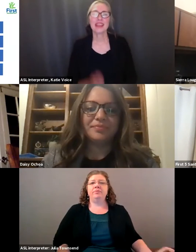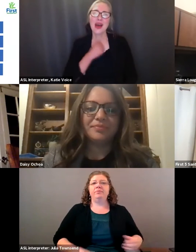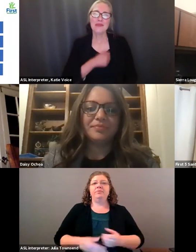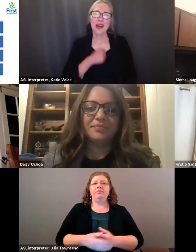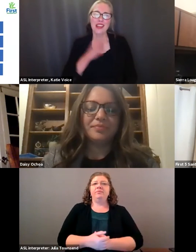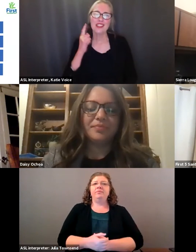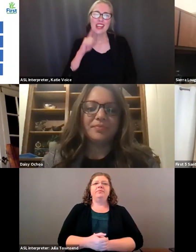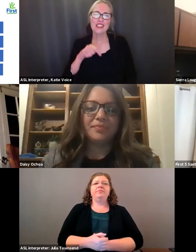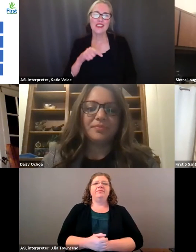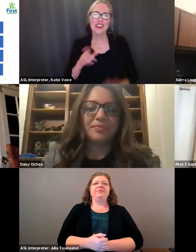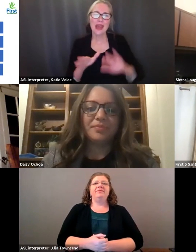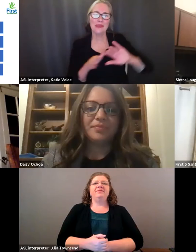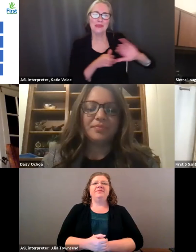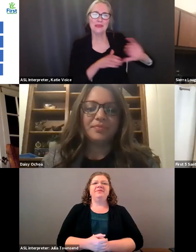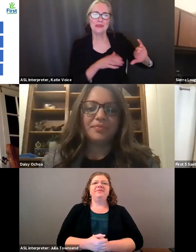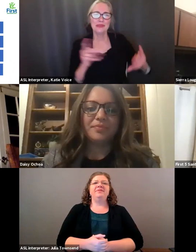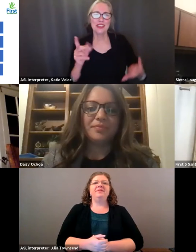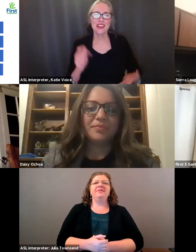se preocupe.